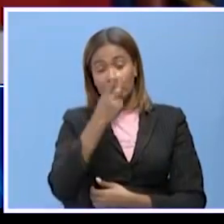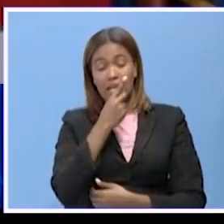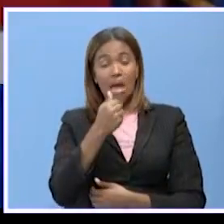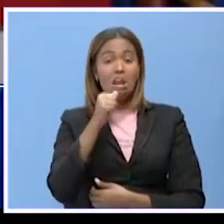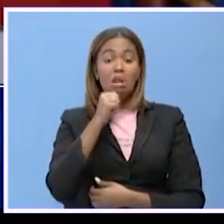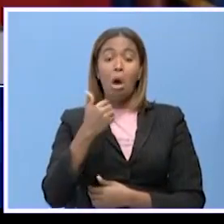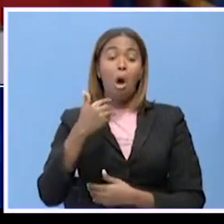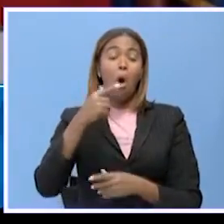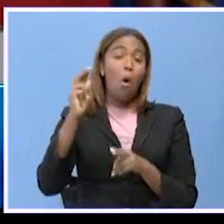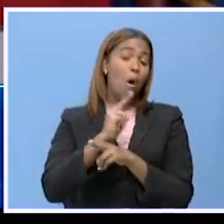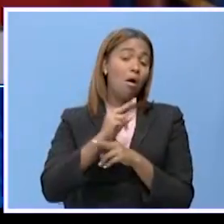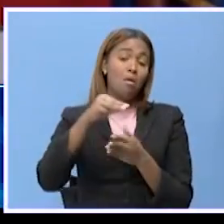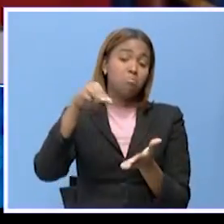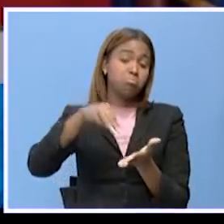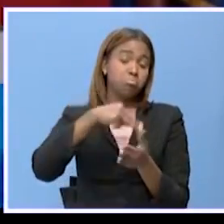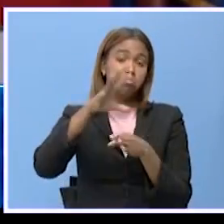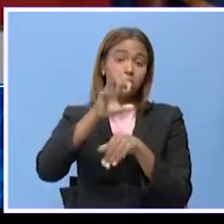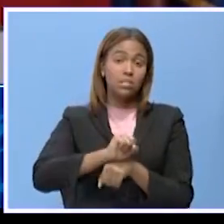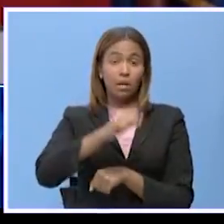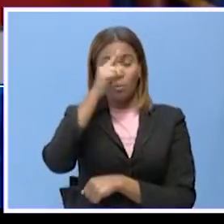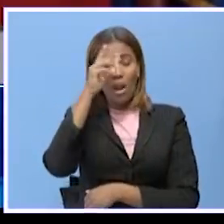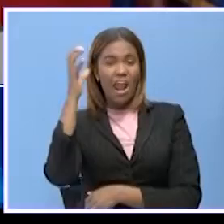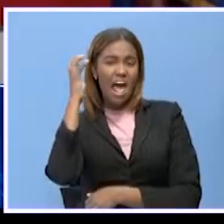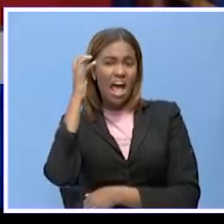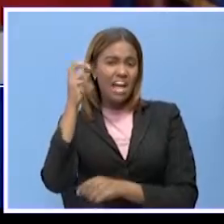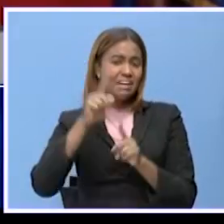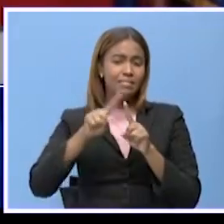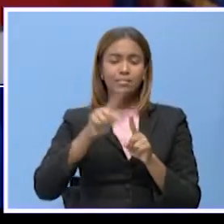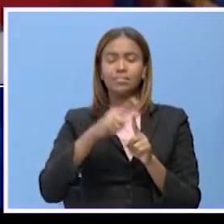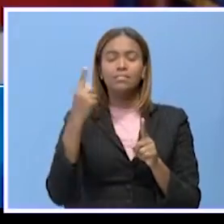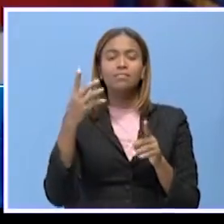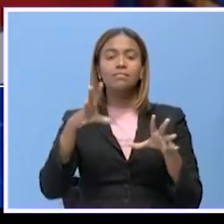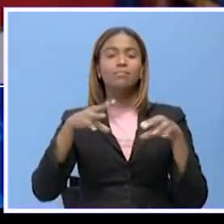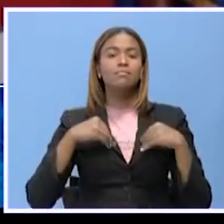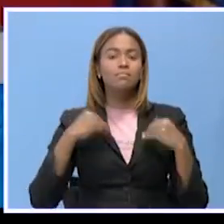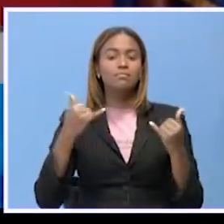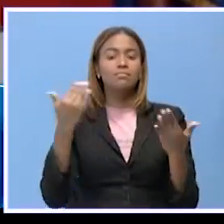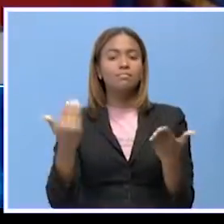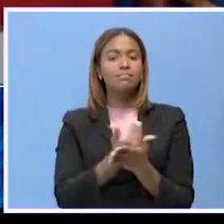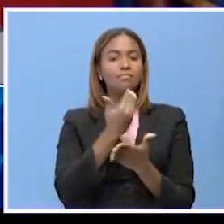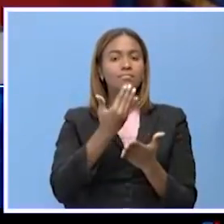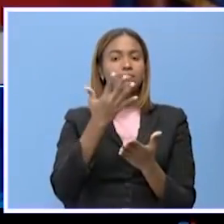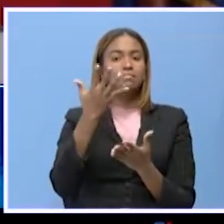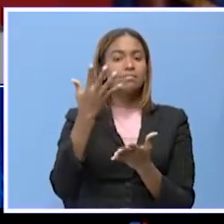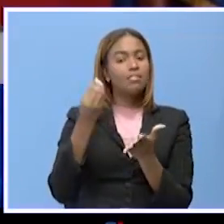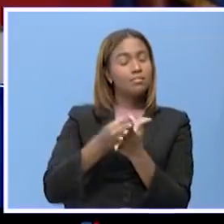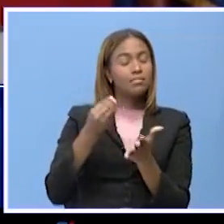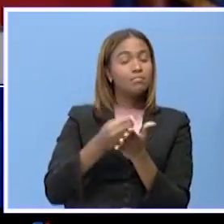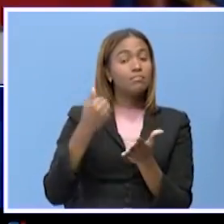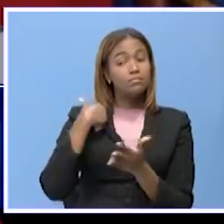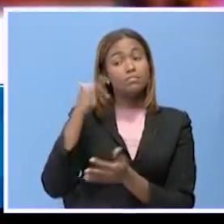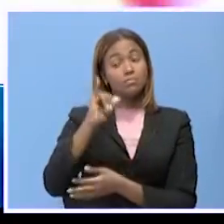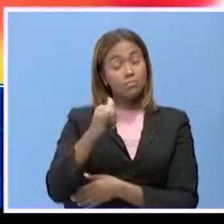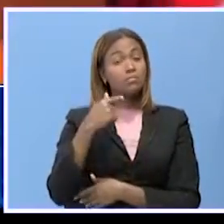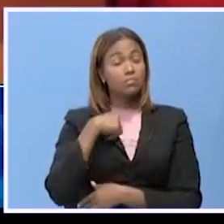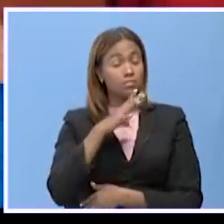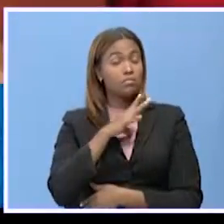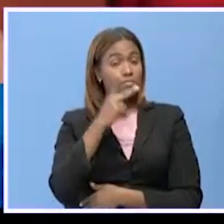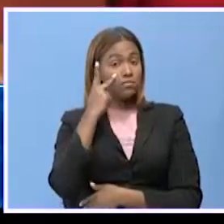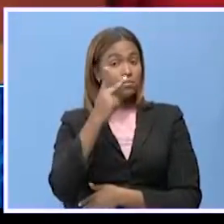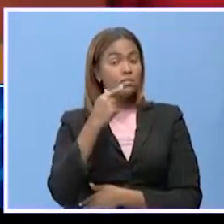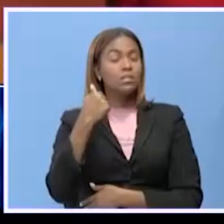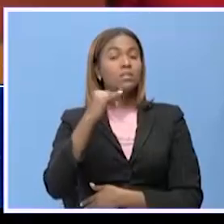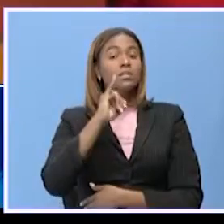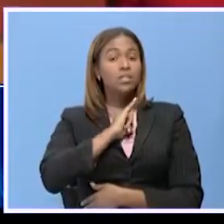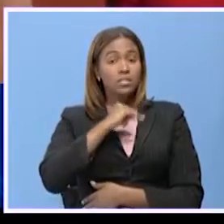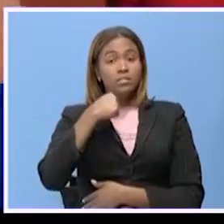difunde el merengue, porque las emisoras de radio han tomado una nueva forma de buscar dinero y eso yo no lo critico. Yo soy de